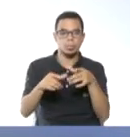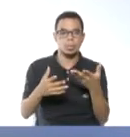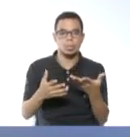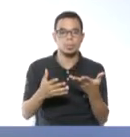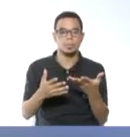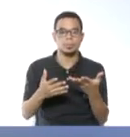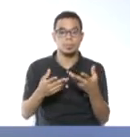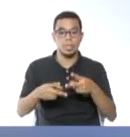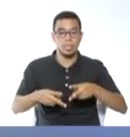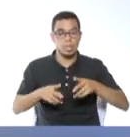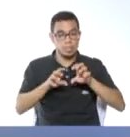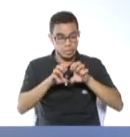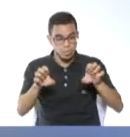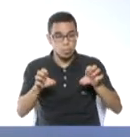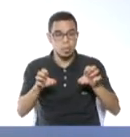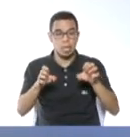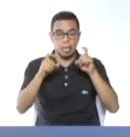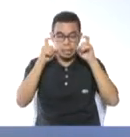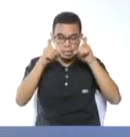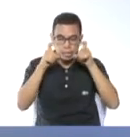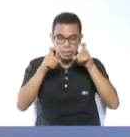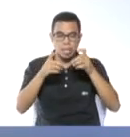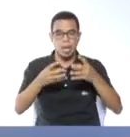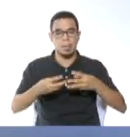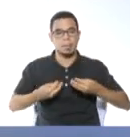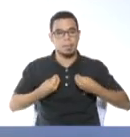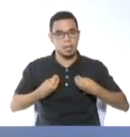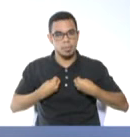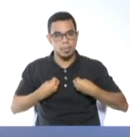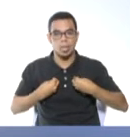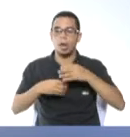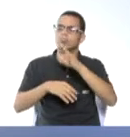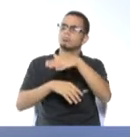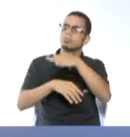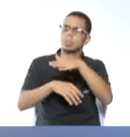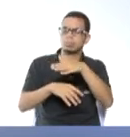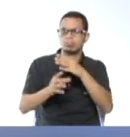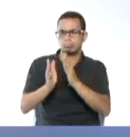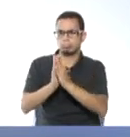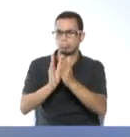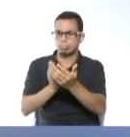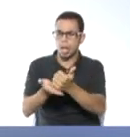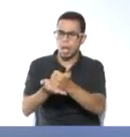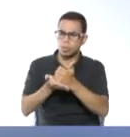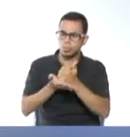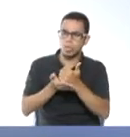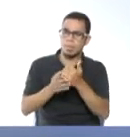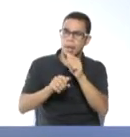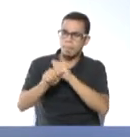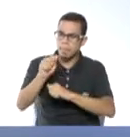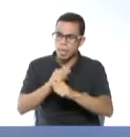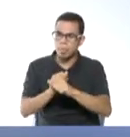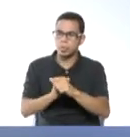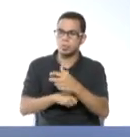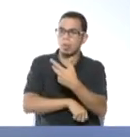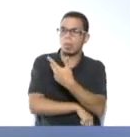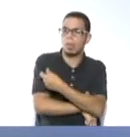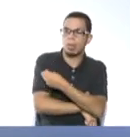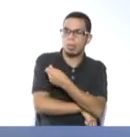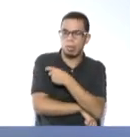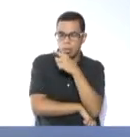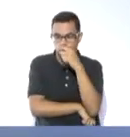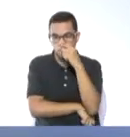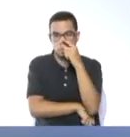Educar para la vida significa educar en el tema de consulta previa, en la prevención de drogas ilícitas, el